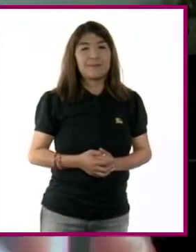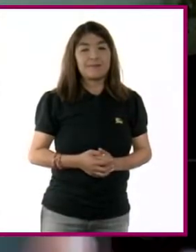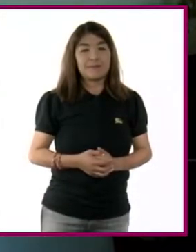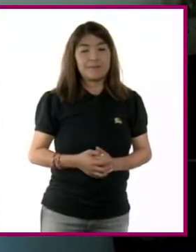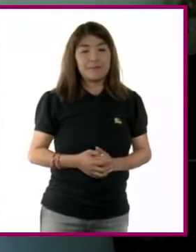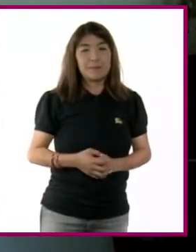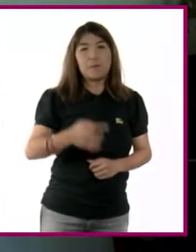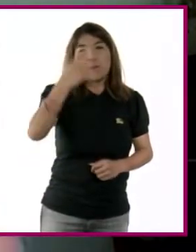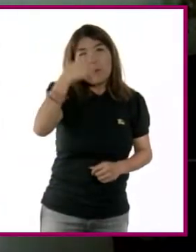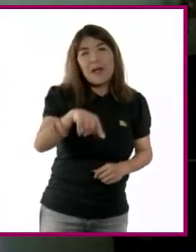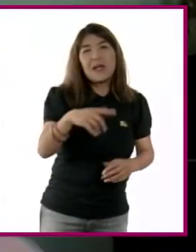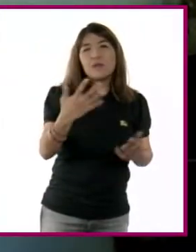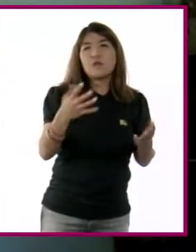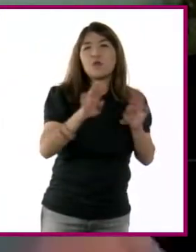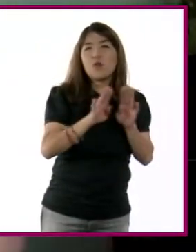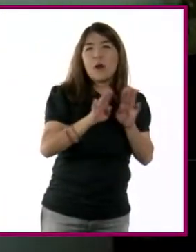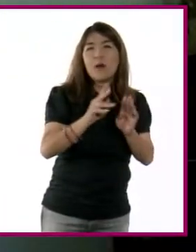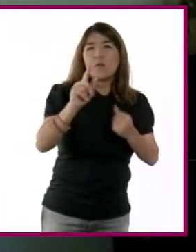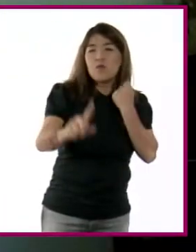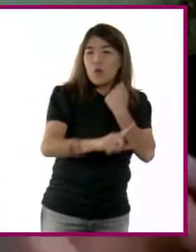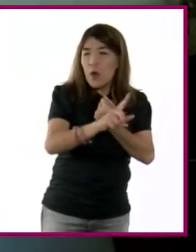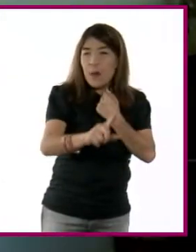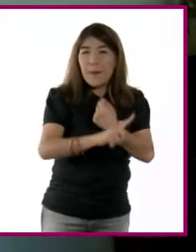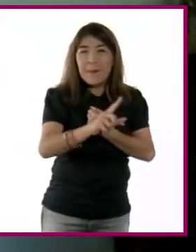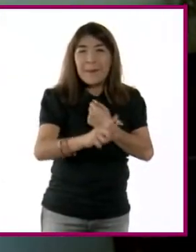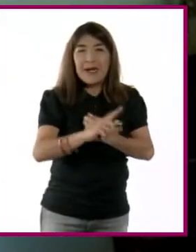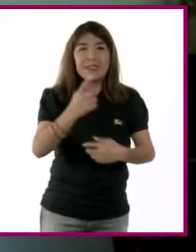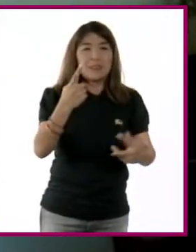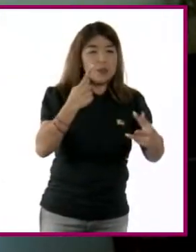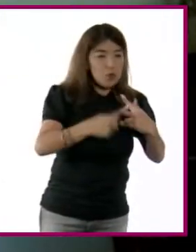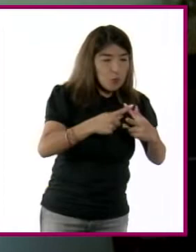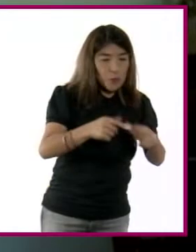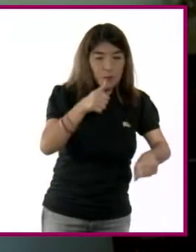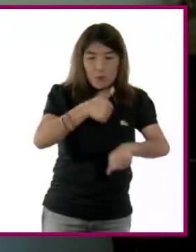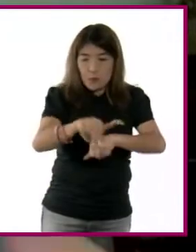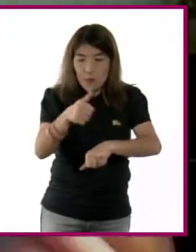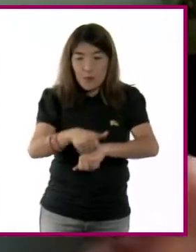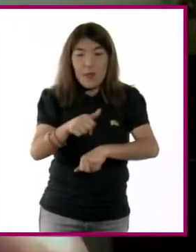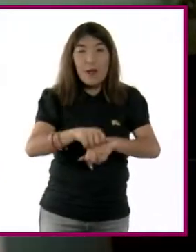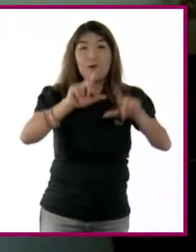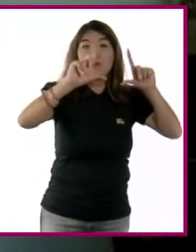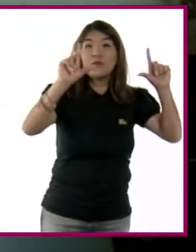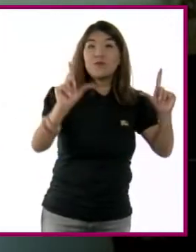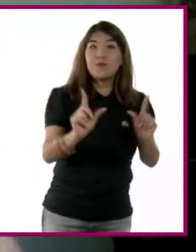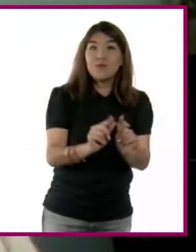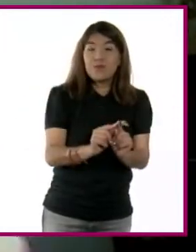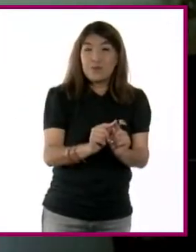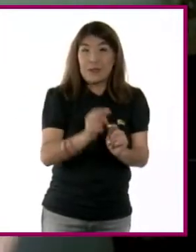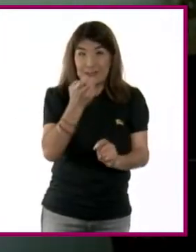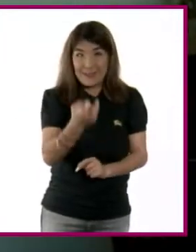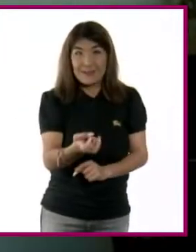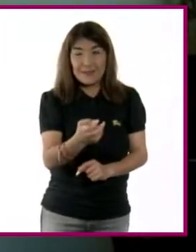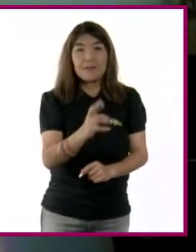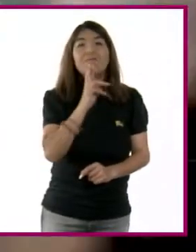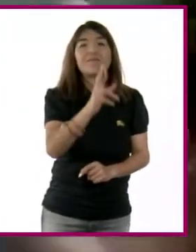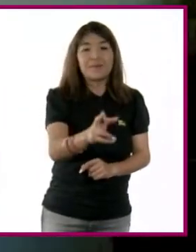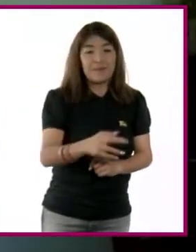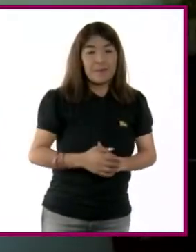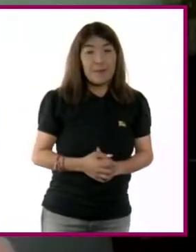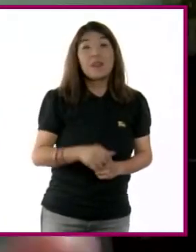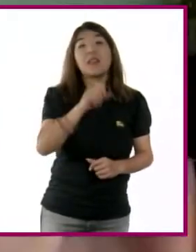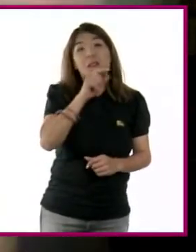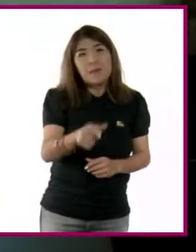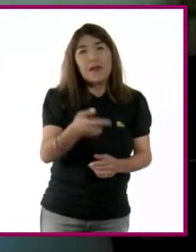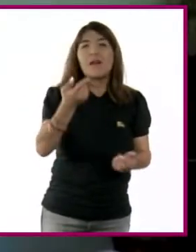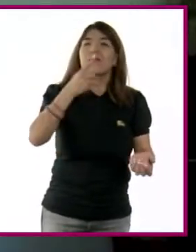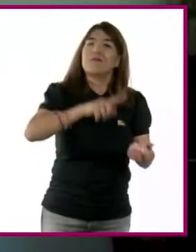resolución de teoremas, digamos, ¿no? O de problemas numéricos. Y por otro lado, es un tema que está vinculado con